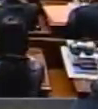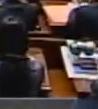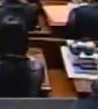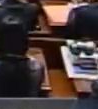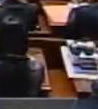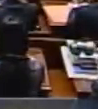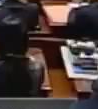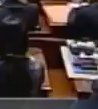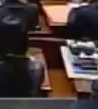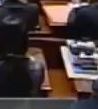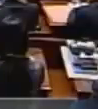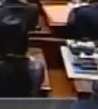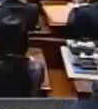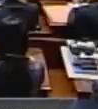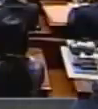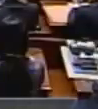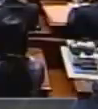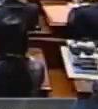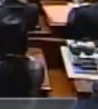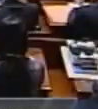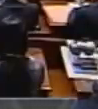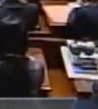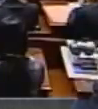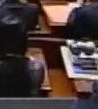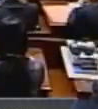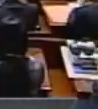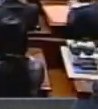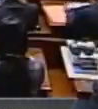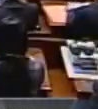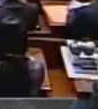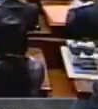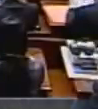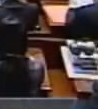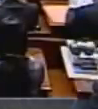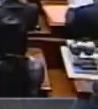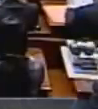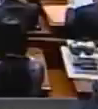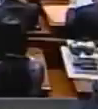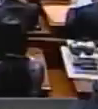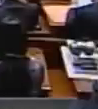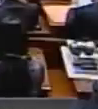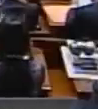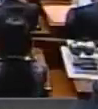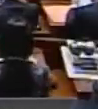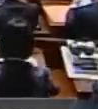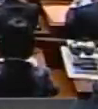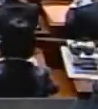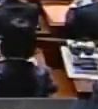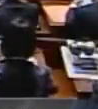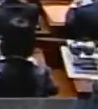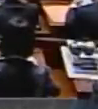altura de la programación quiero invitar al licenciado Jimmy Reynaga